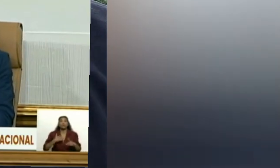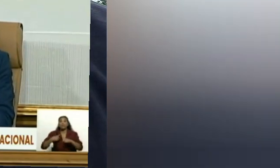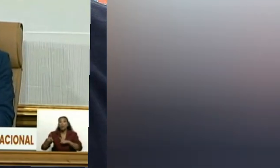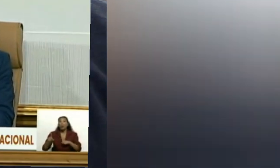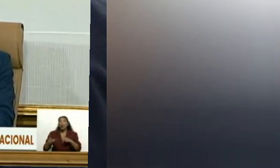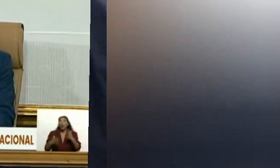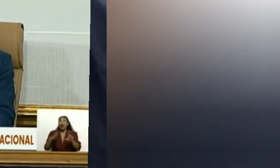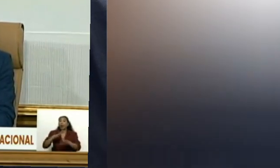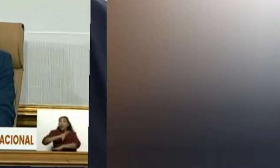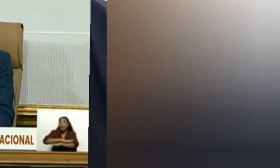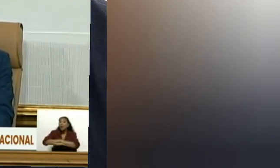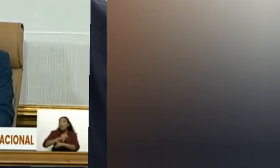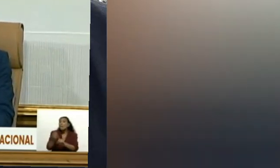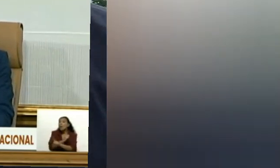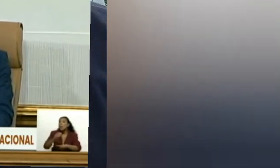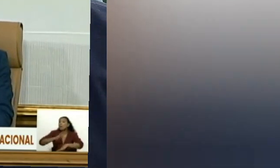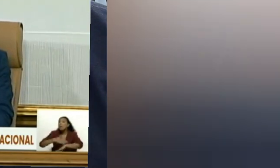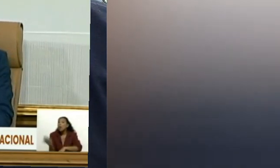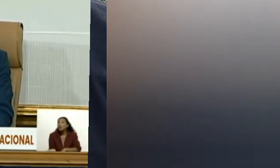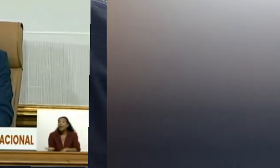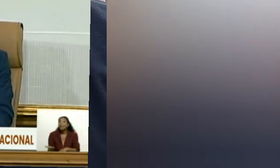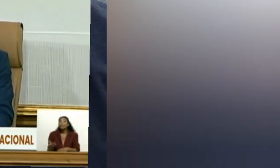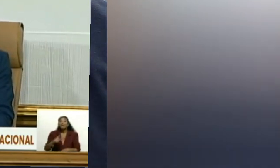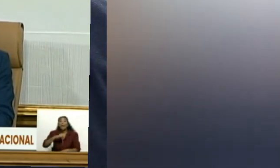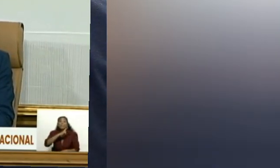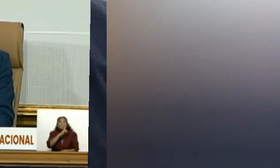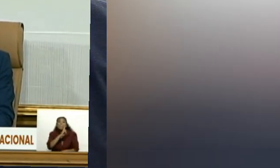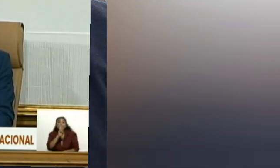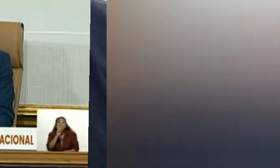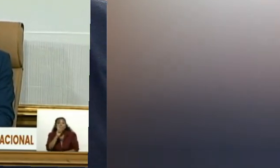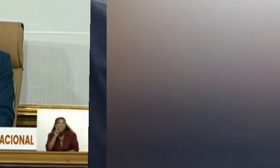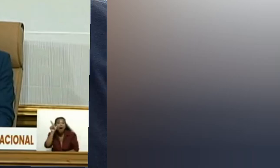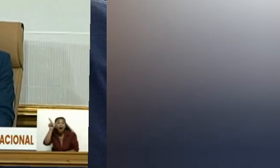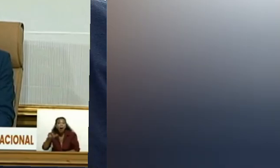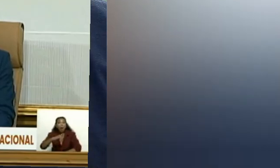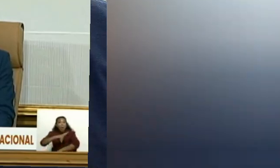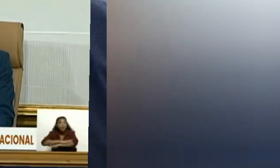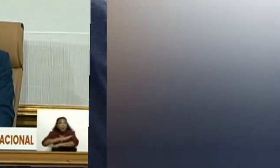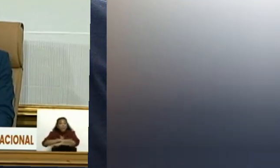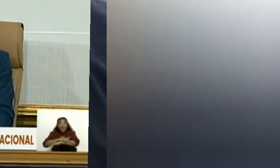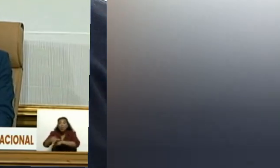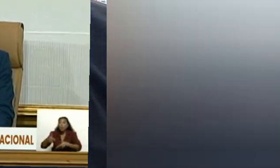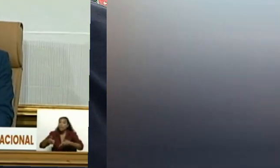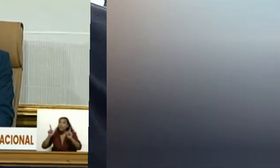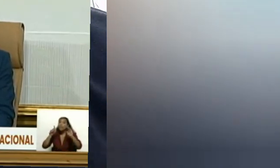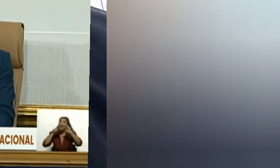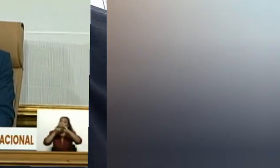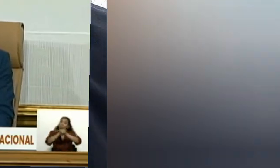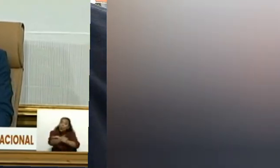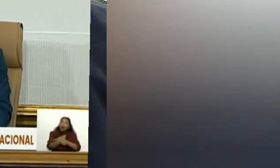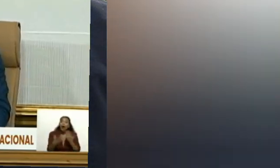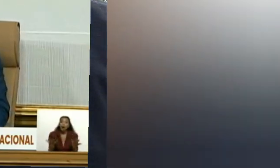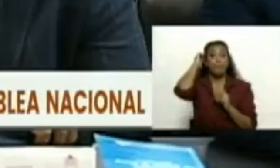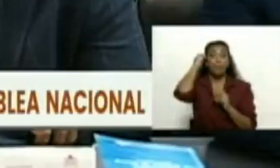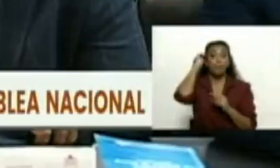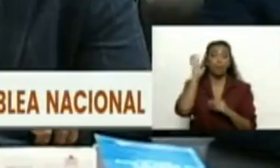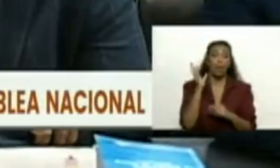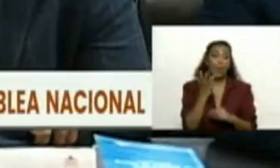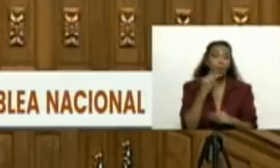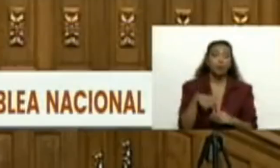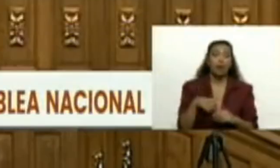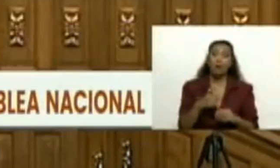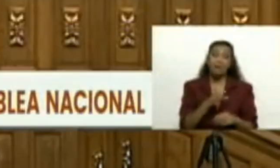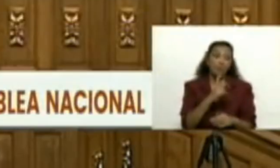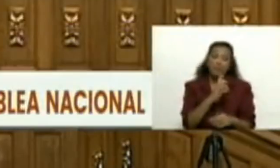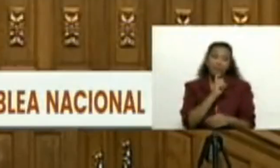que publicaron la denuncia son extrema derecha, casi que dice que los envió Donald Trump. Es